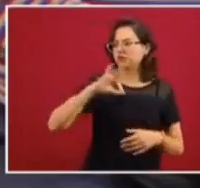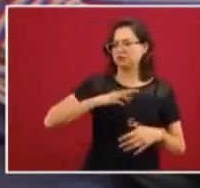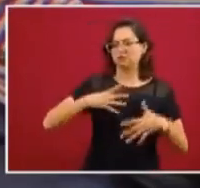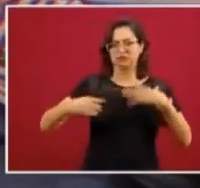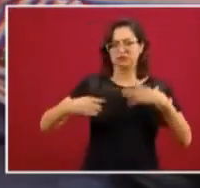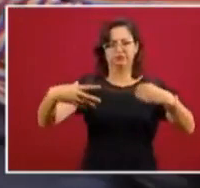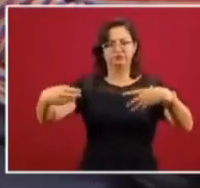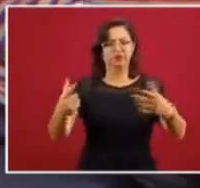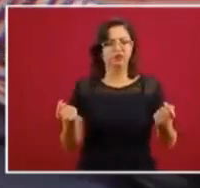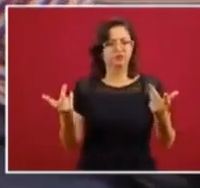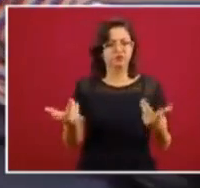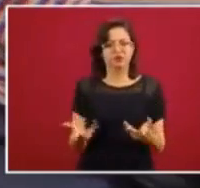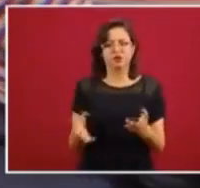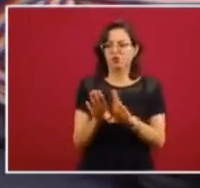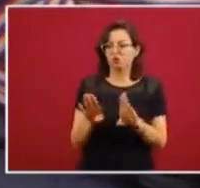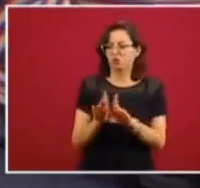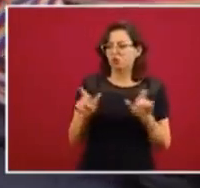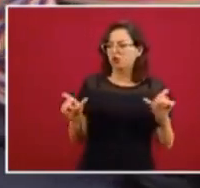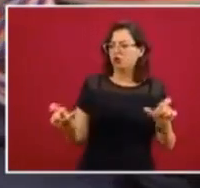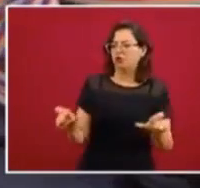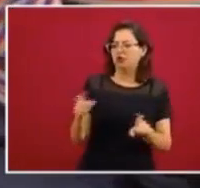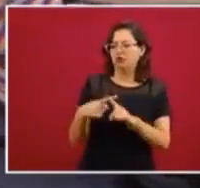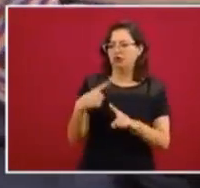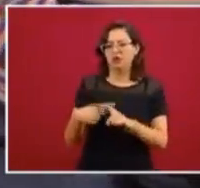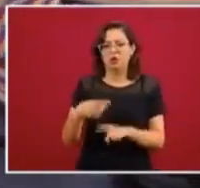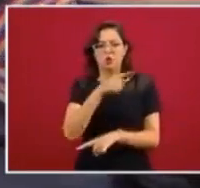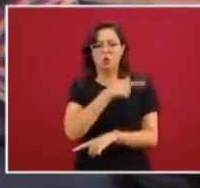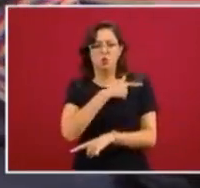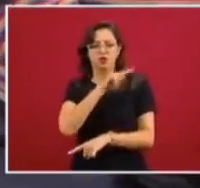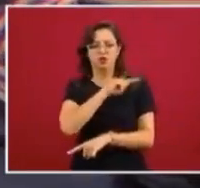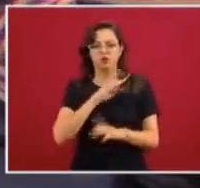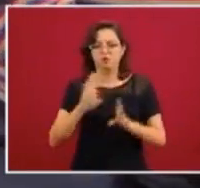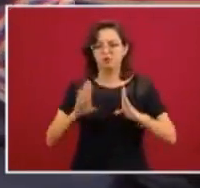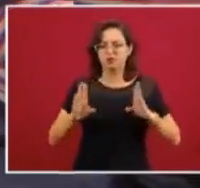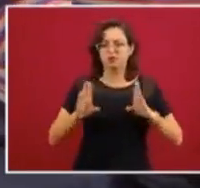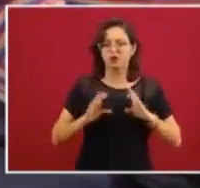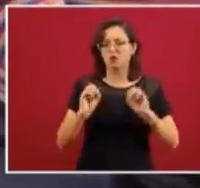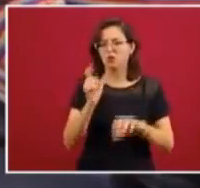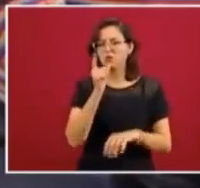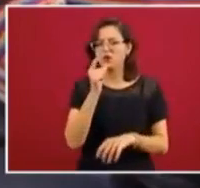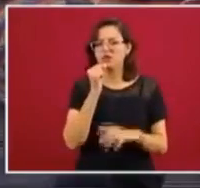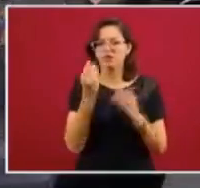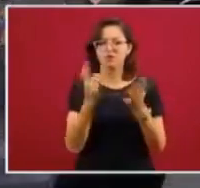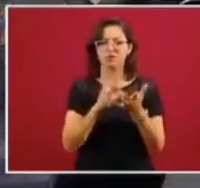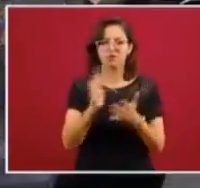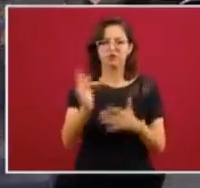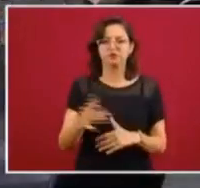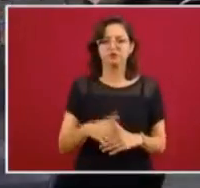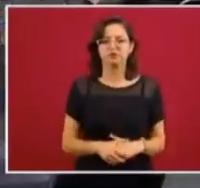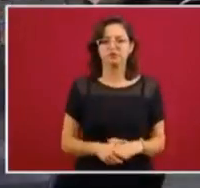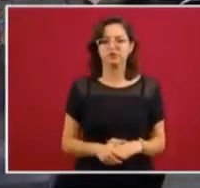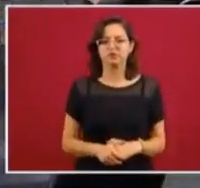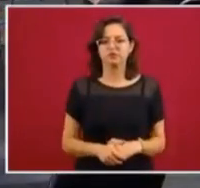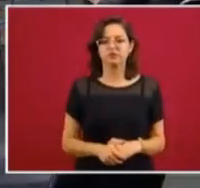se va a hacer? ¿Cómo van a ser esos filtros? ¿Quién los va a hacer? Si es la Guardia Nacional, el Ejército o las policías. Muchas gracias.